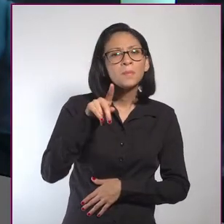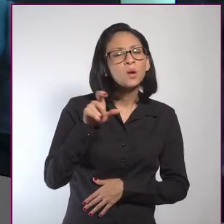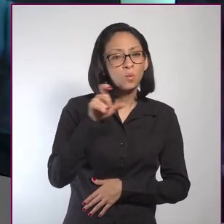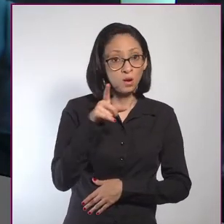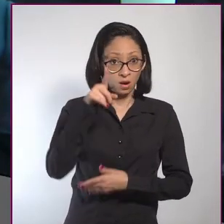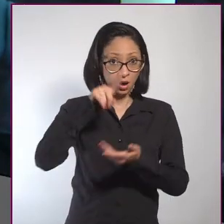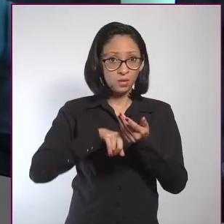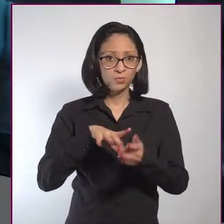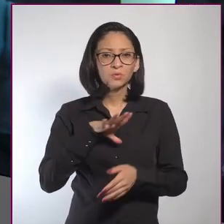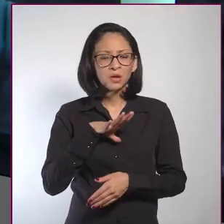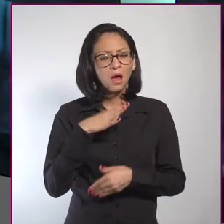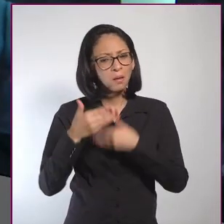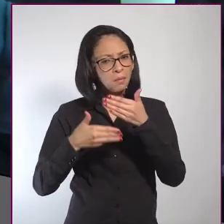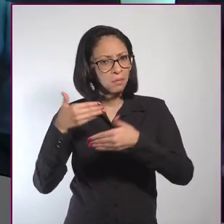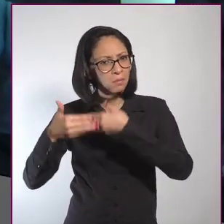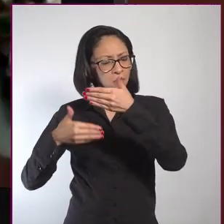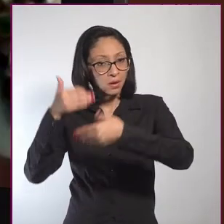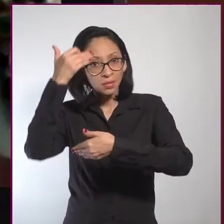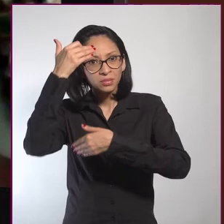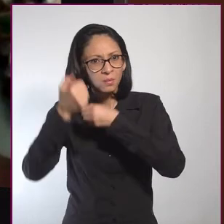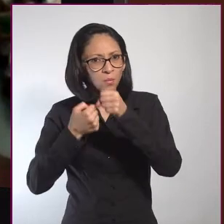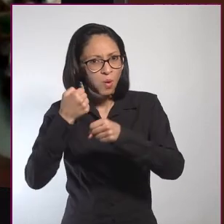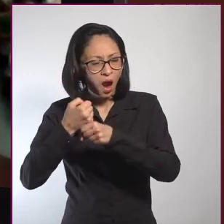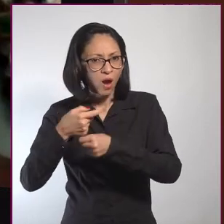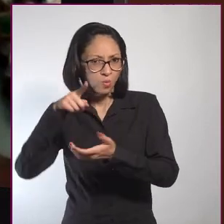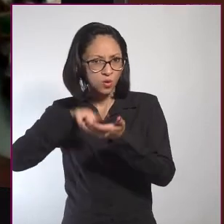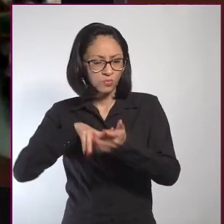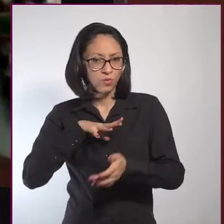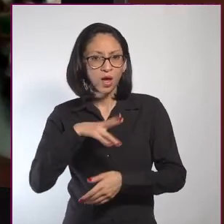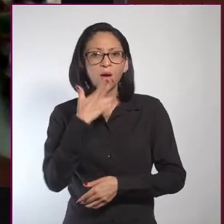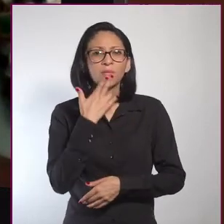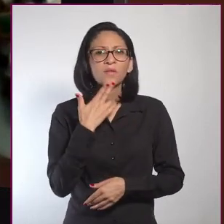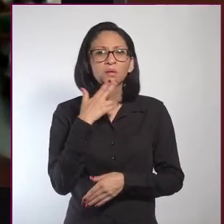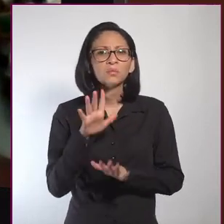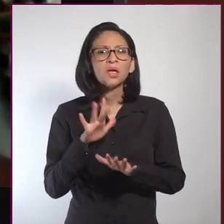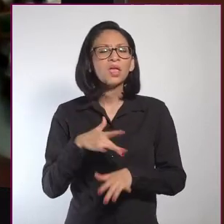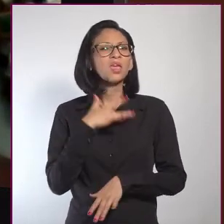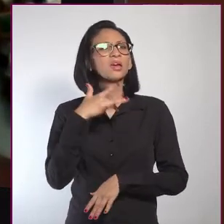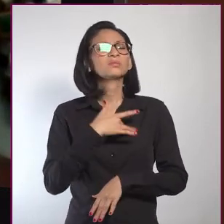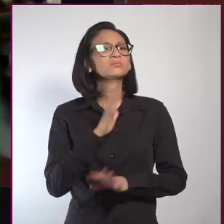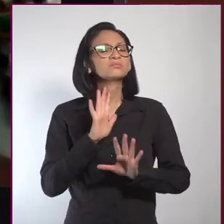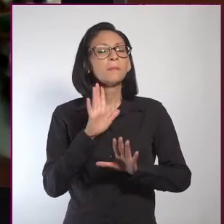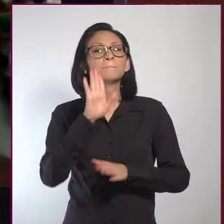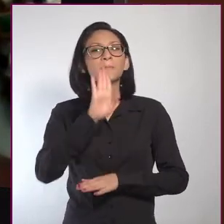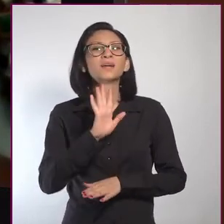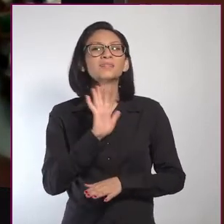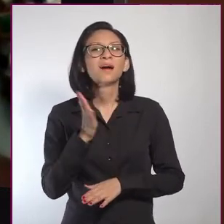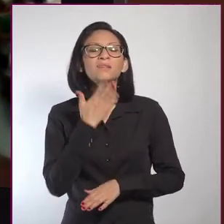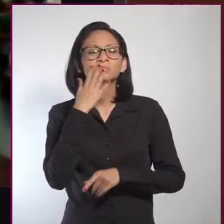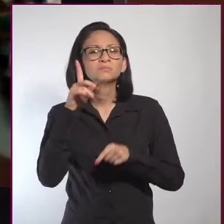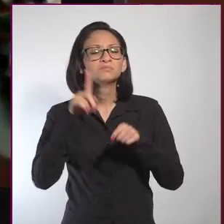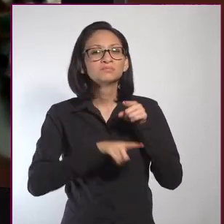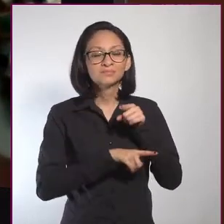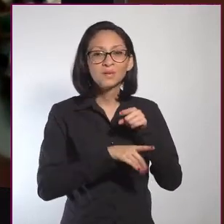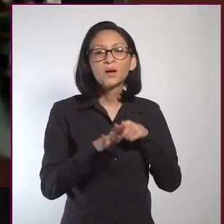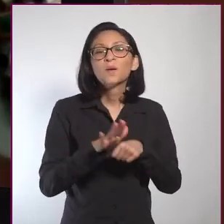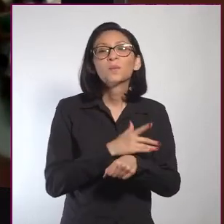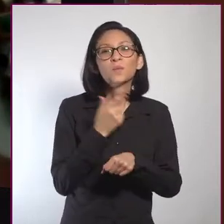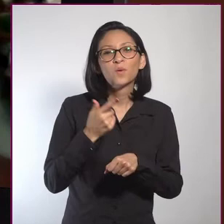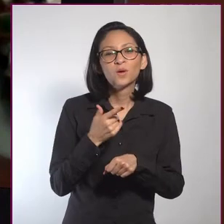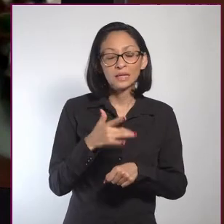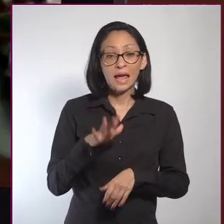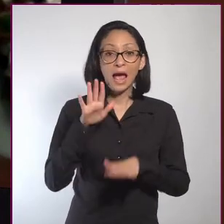se ha vivido varios años con diabetes, muchos de estos síntomas pasan desapercibidos y se manifiesta por